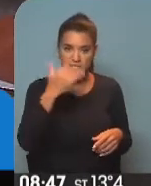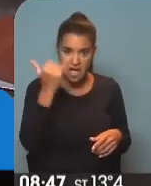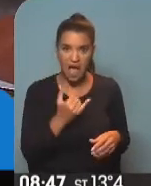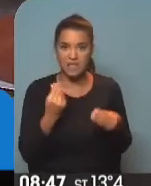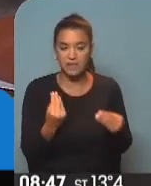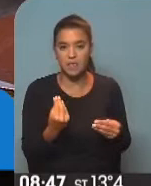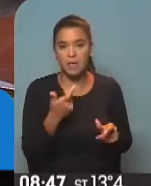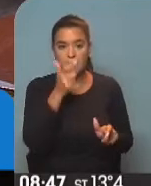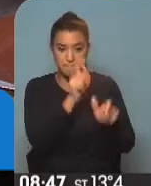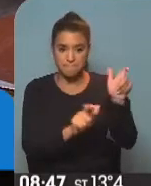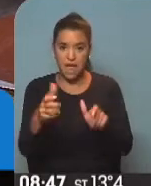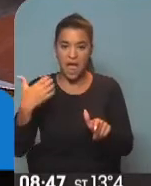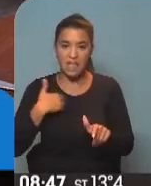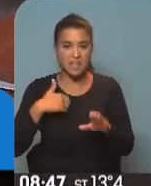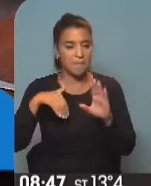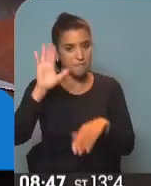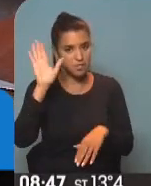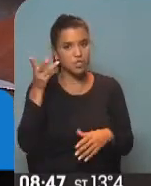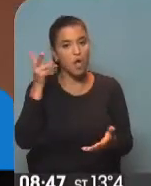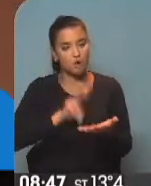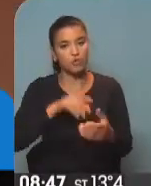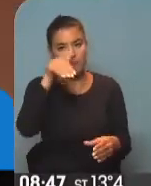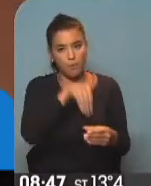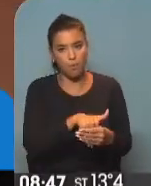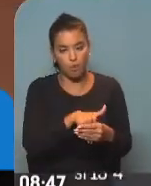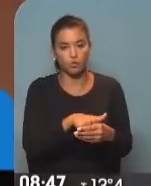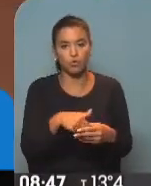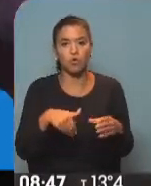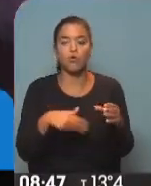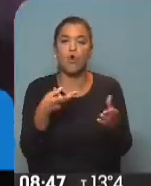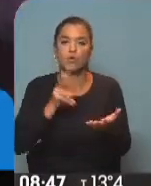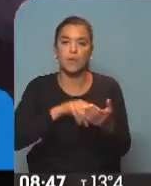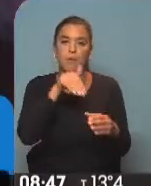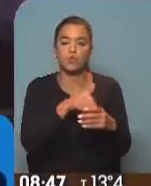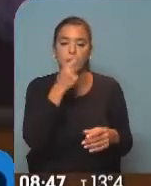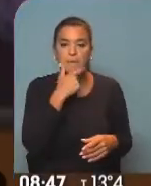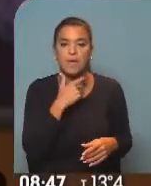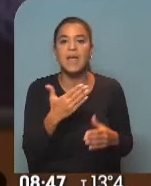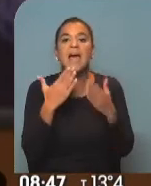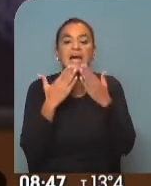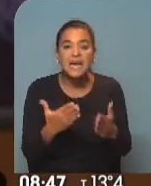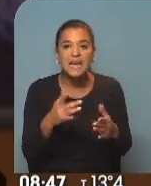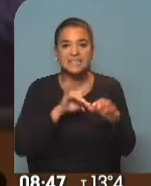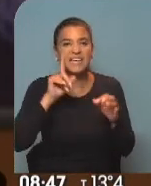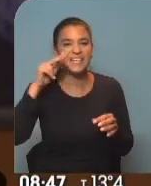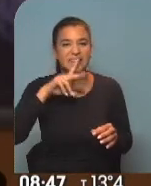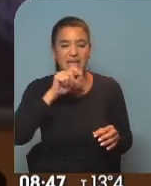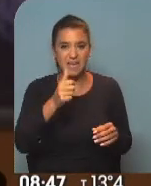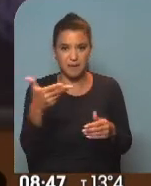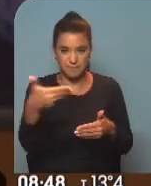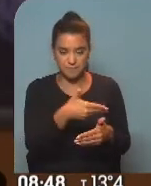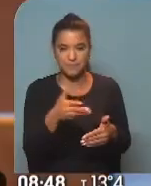una mayoría de los argentinos nos va a volver a acompañar va a volver a acompañar al presidente macri frank quintana gracias por estar en la televisión pública la obra si usted es un